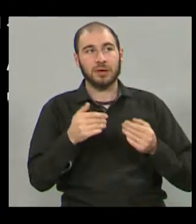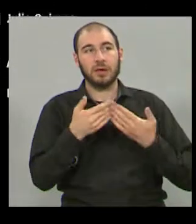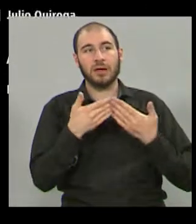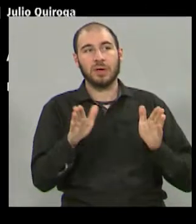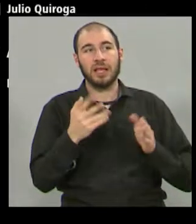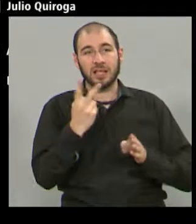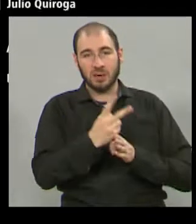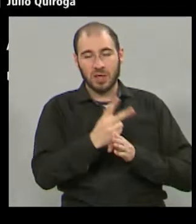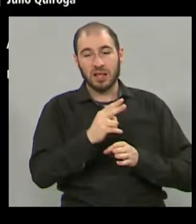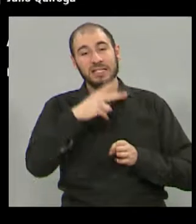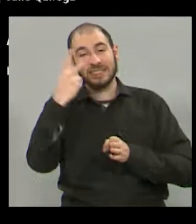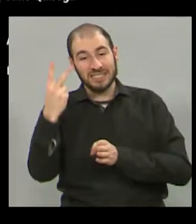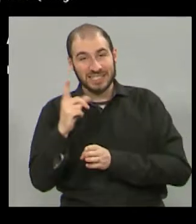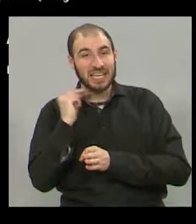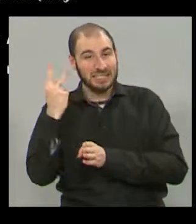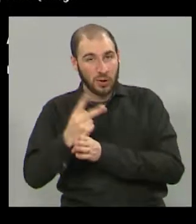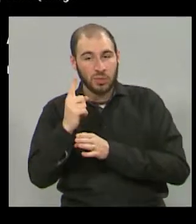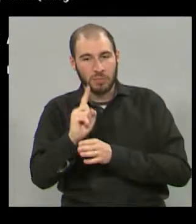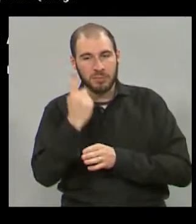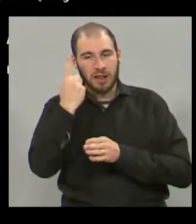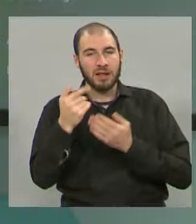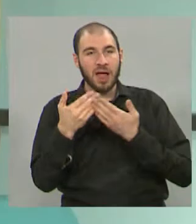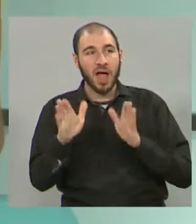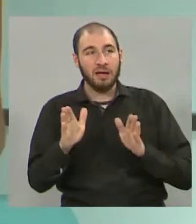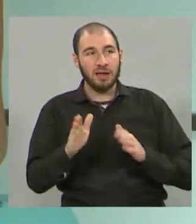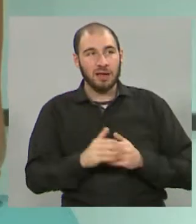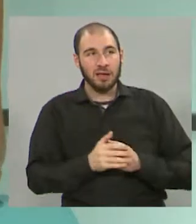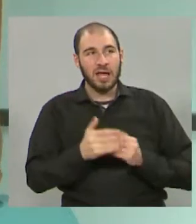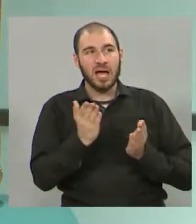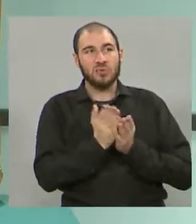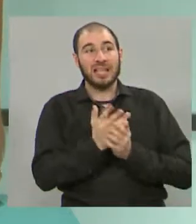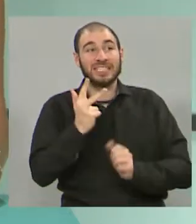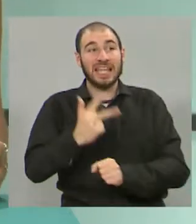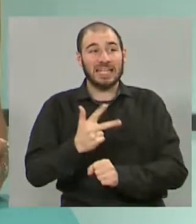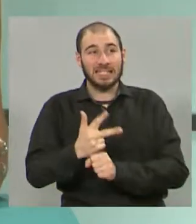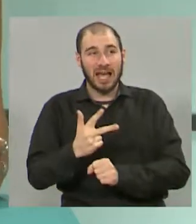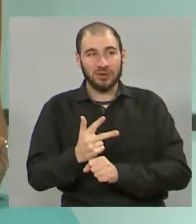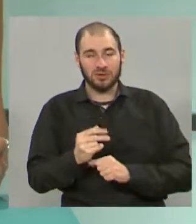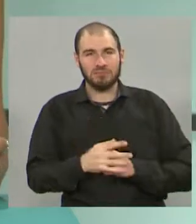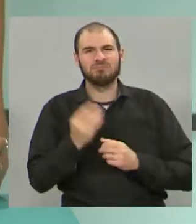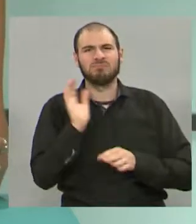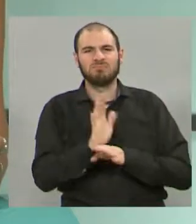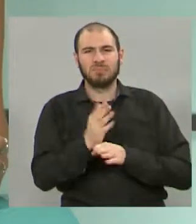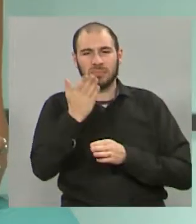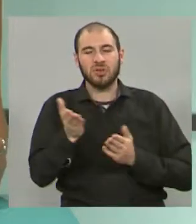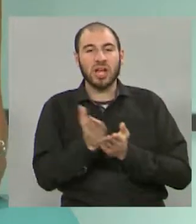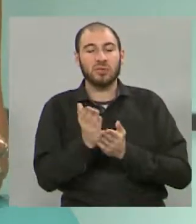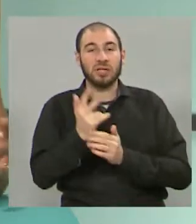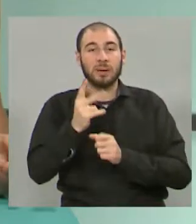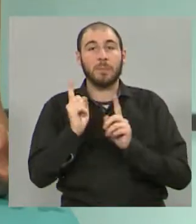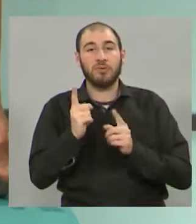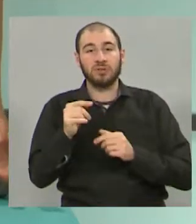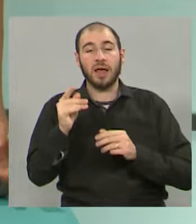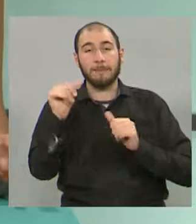a los estudiantes secundarios y el segundo día por primera vez se abrieron las puertas a estudiantes terciarios es decir a personas que estaban estudiando para ser